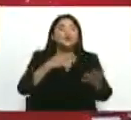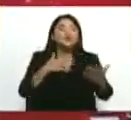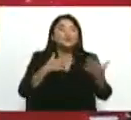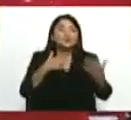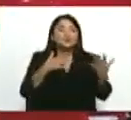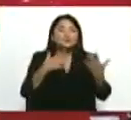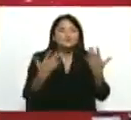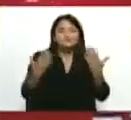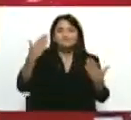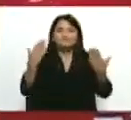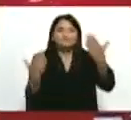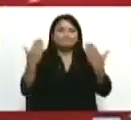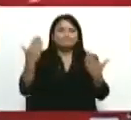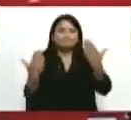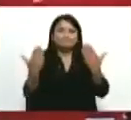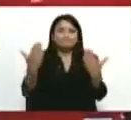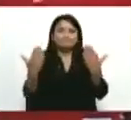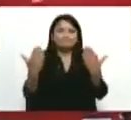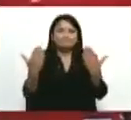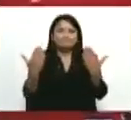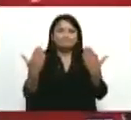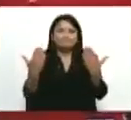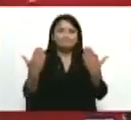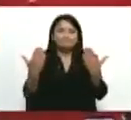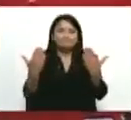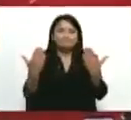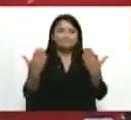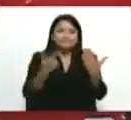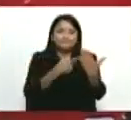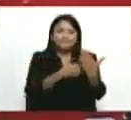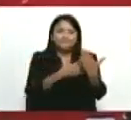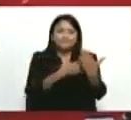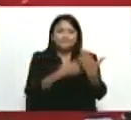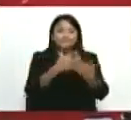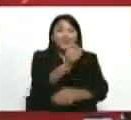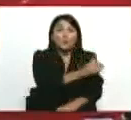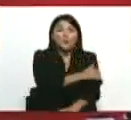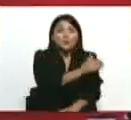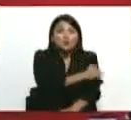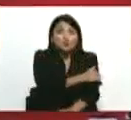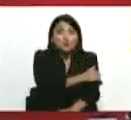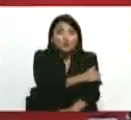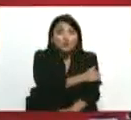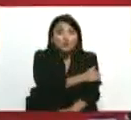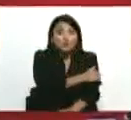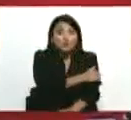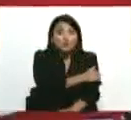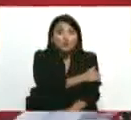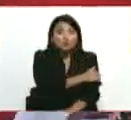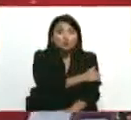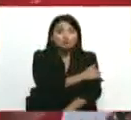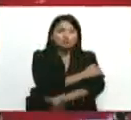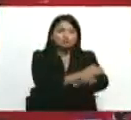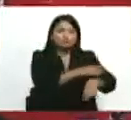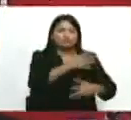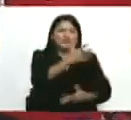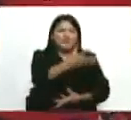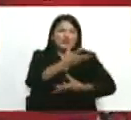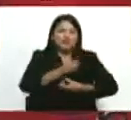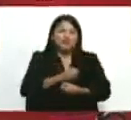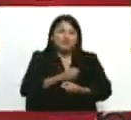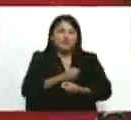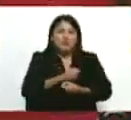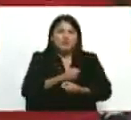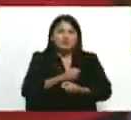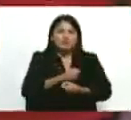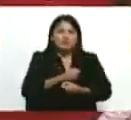que en dos vertientes. O es la ultraderecha con su mezquino egoísmo